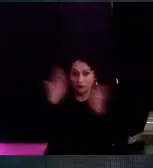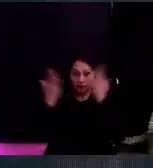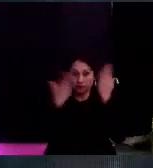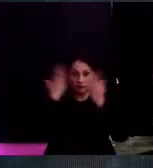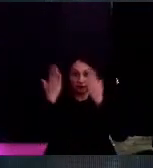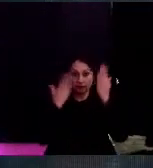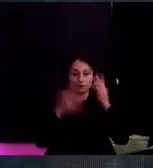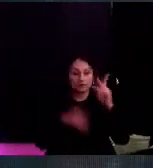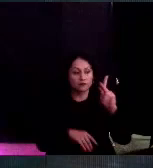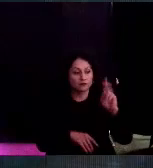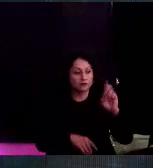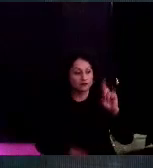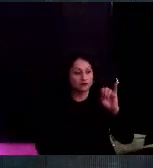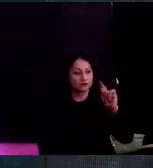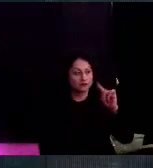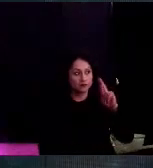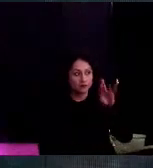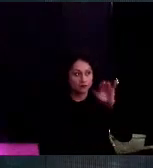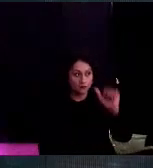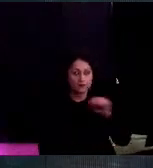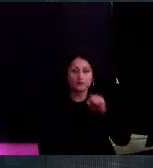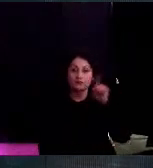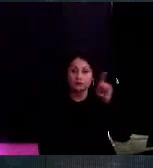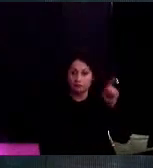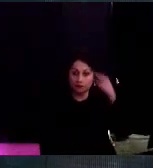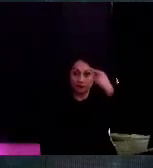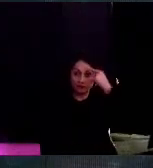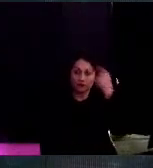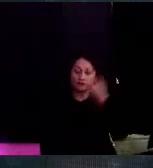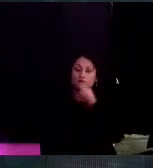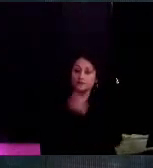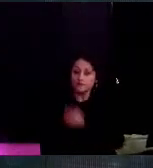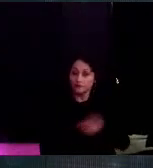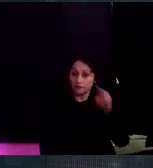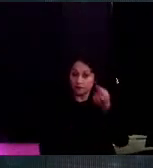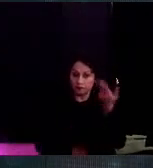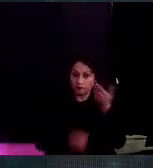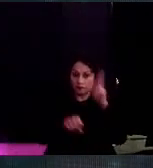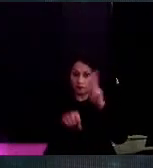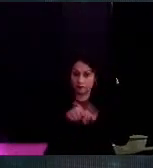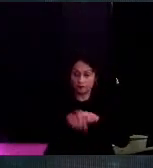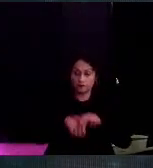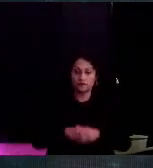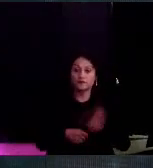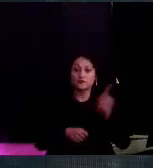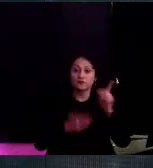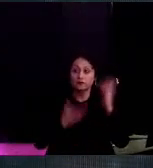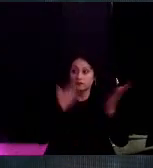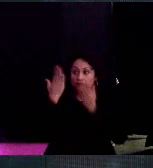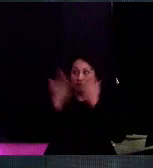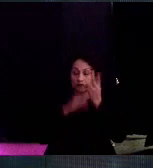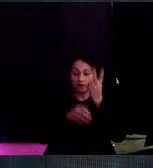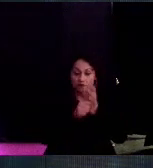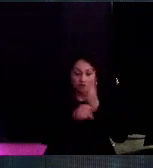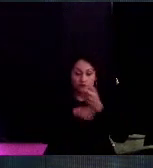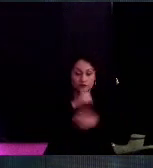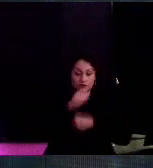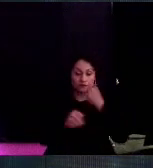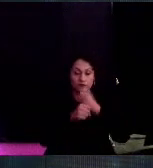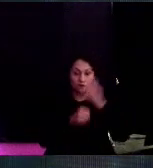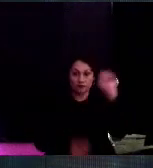pediatría, en el Hospital para el Niño Poblano. Cursaba ya el segundo año de la